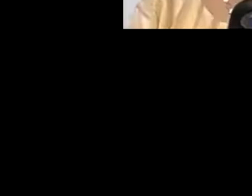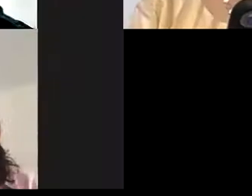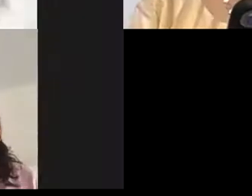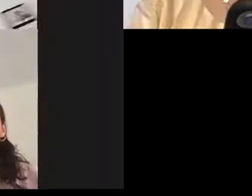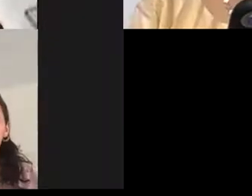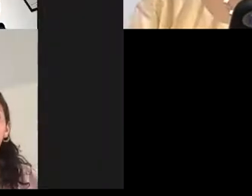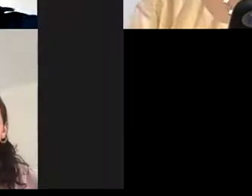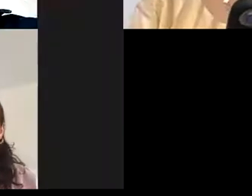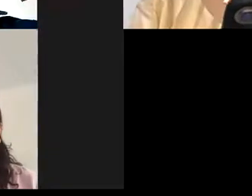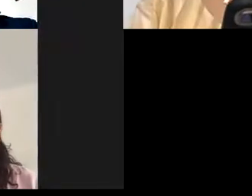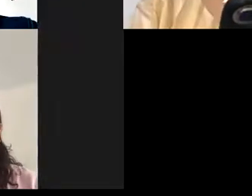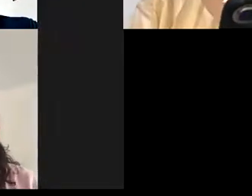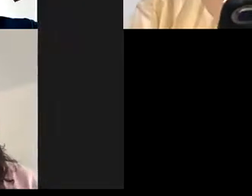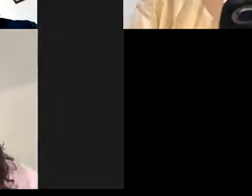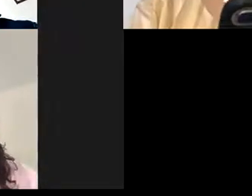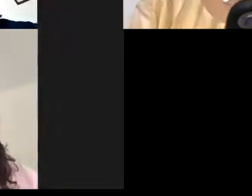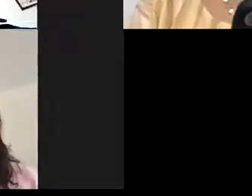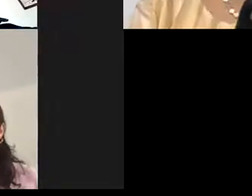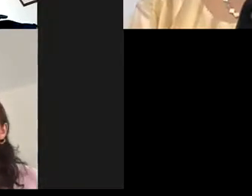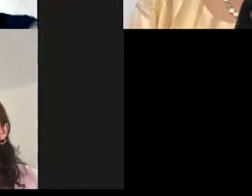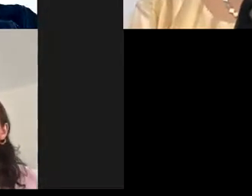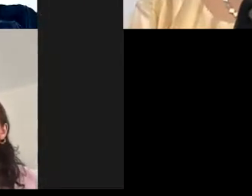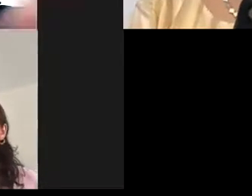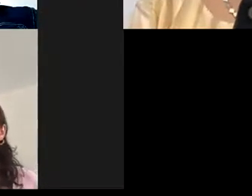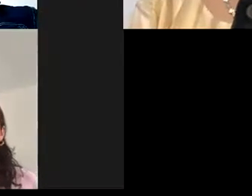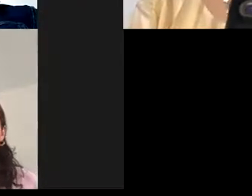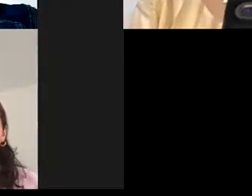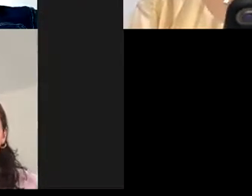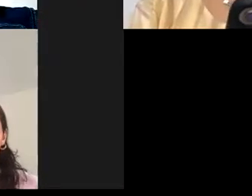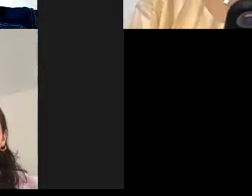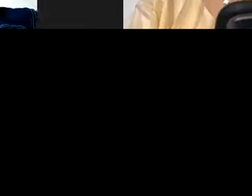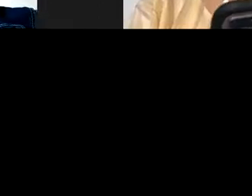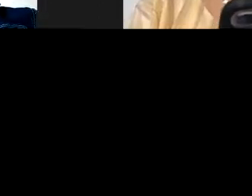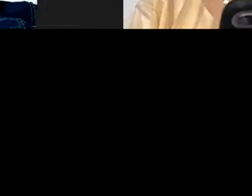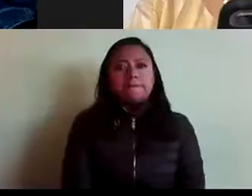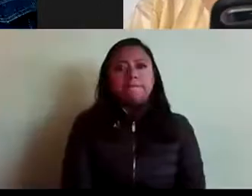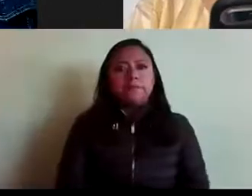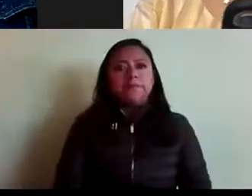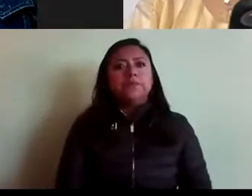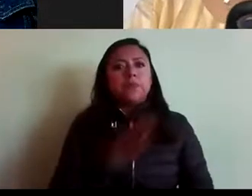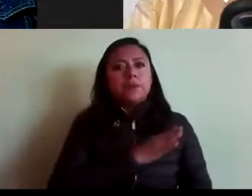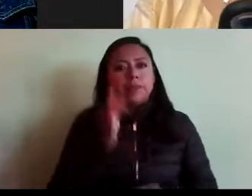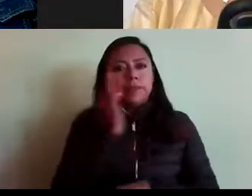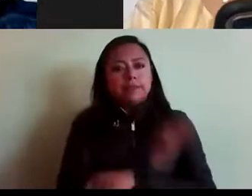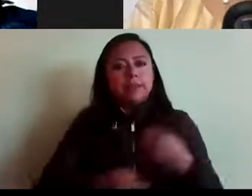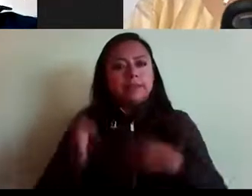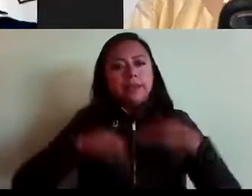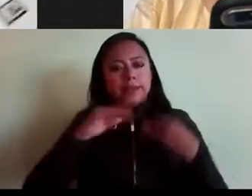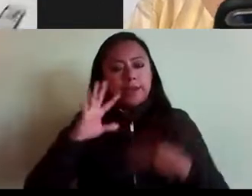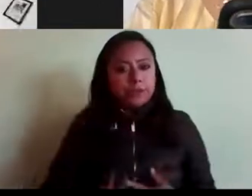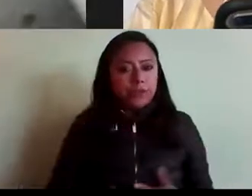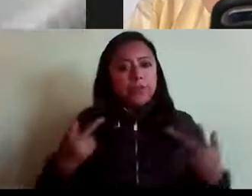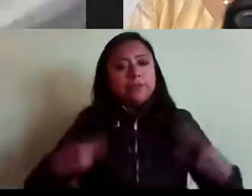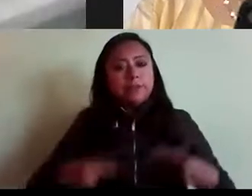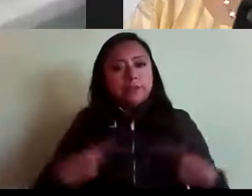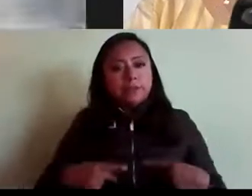A todos, representantes de los medios de comunicación que nos acompañan, y las ciudadanas y ciudadanos que nos siguen por las redes